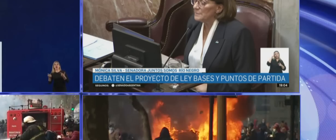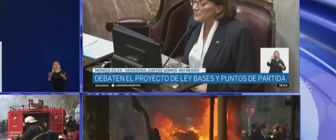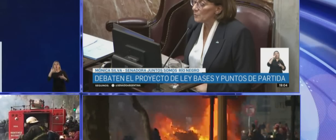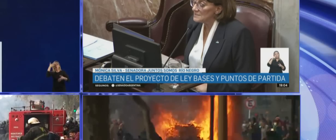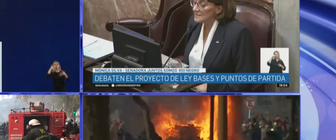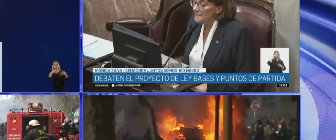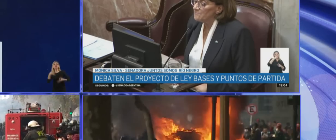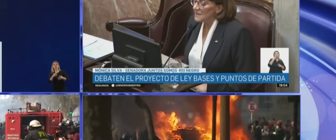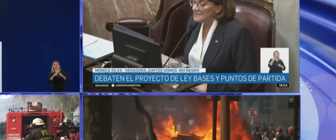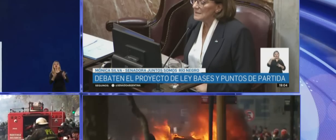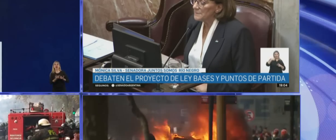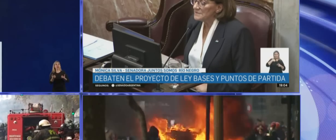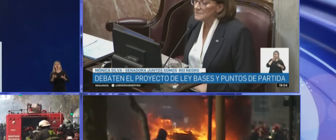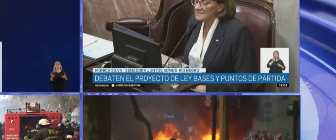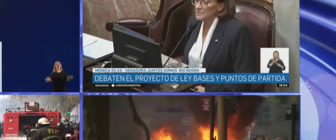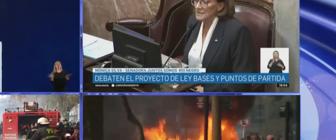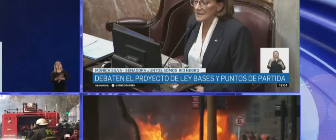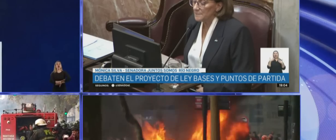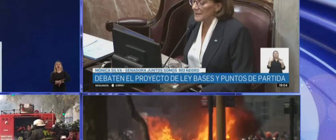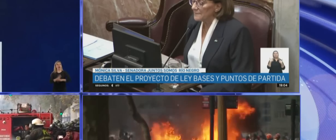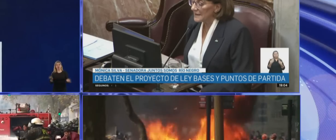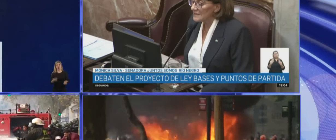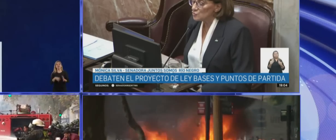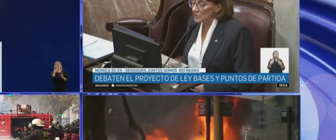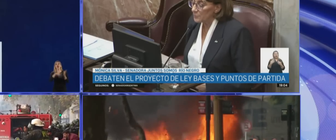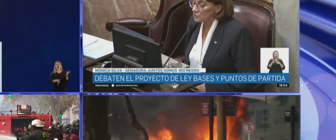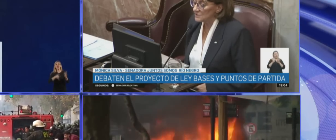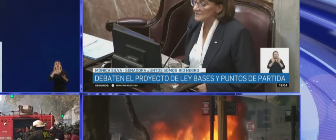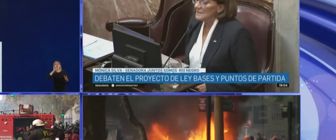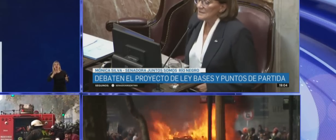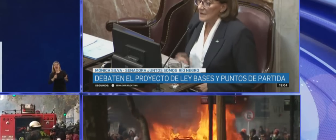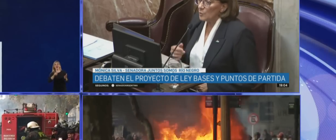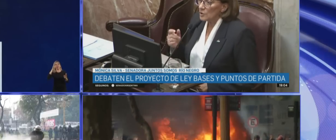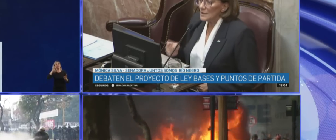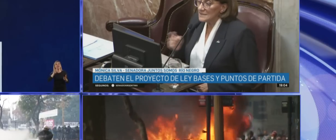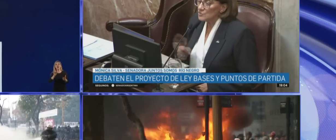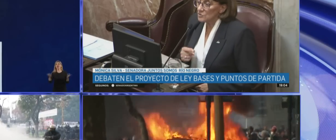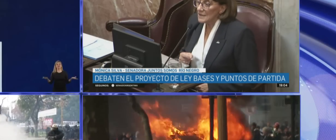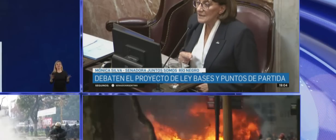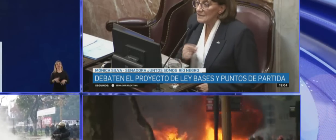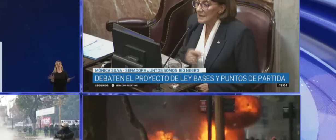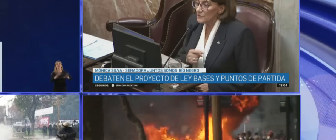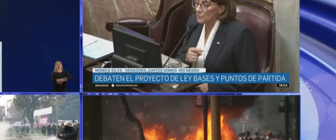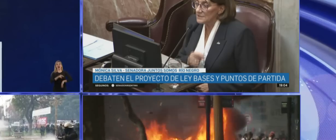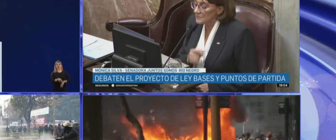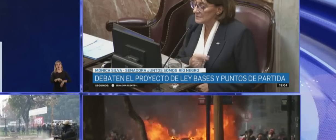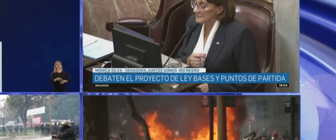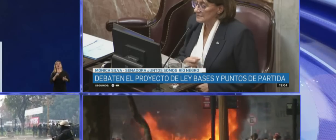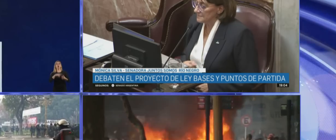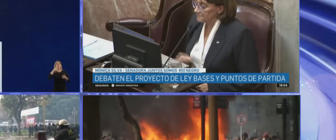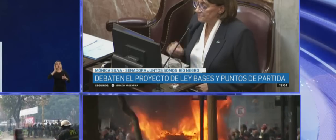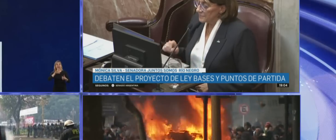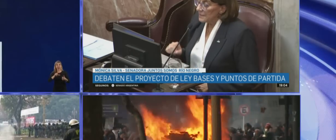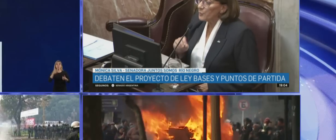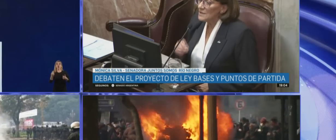justicia social es un concepto equivocado a nivel moral, a nivel teórico y a nivel empírico. En el plano moral, porque todo acto